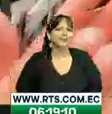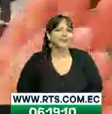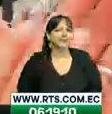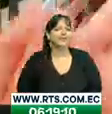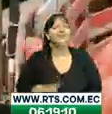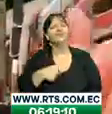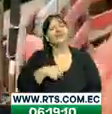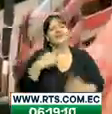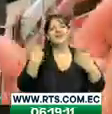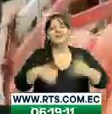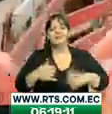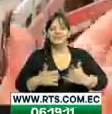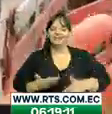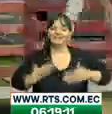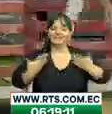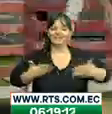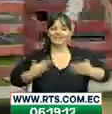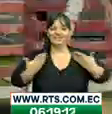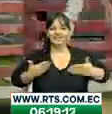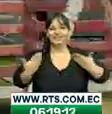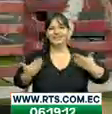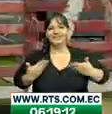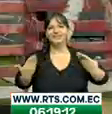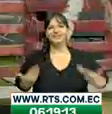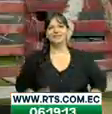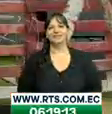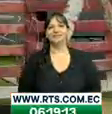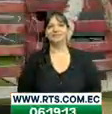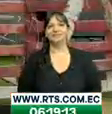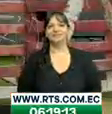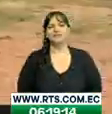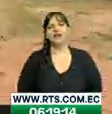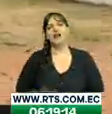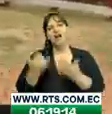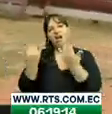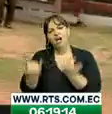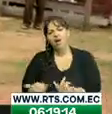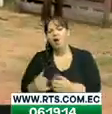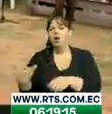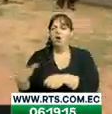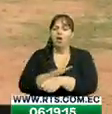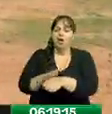se mantiene la esencia de lo nuestro, lo que a pesar del tiempo y la tecnología, se